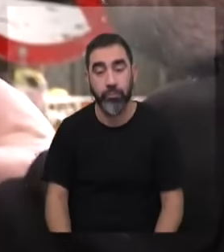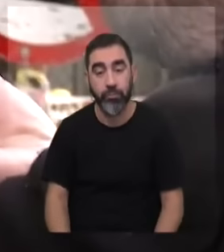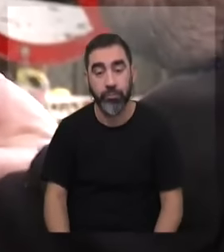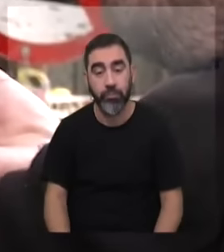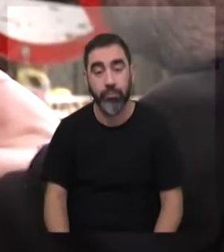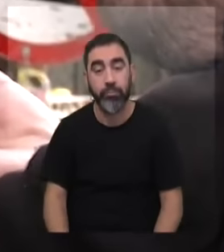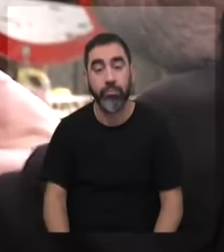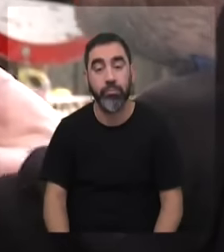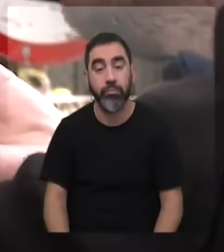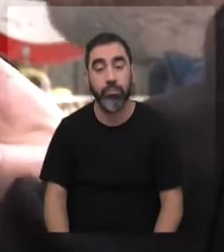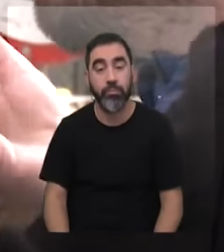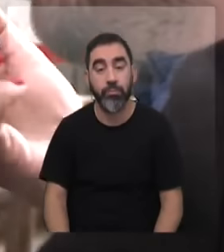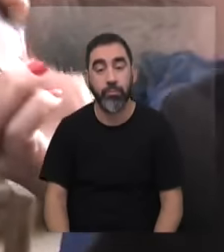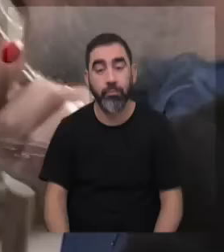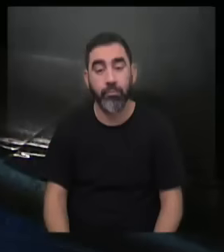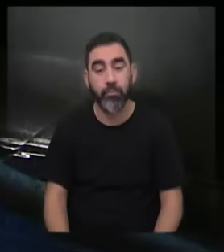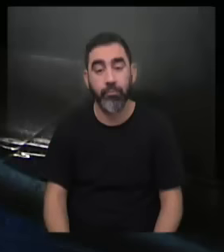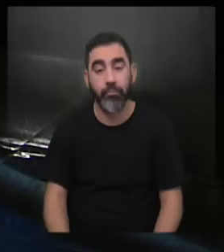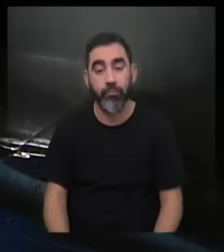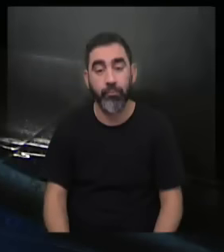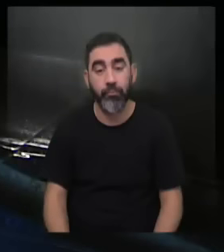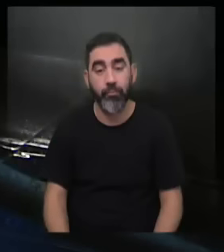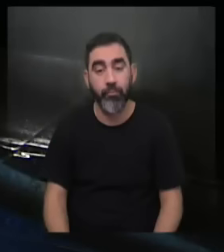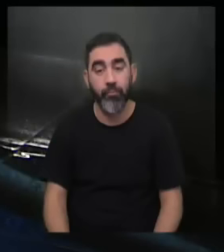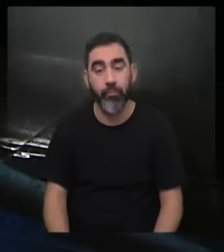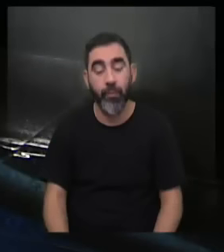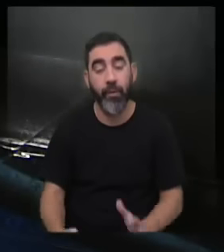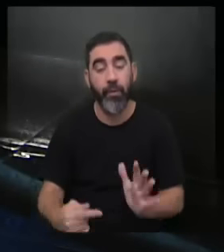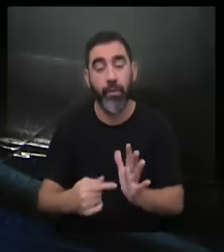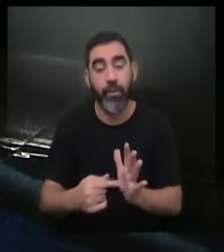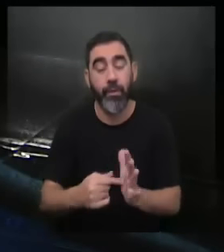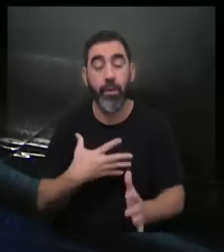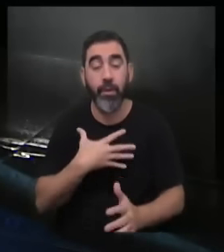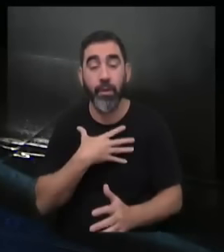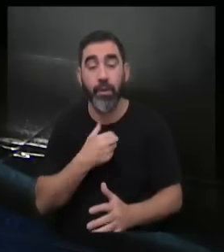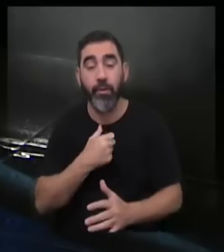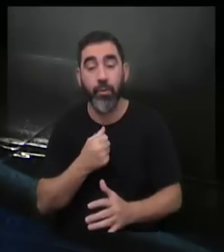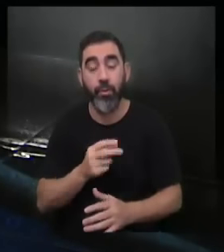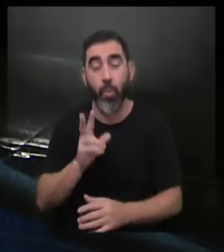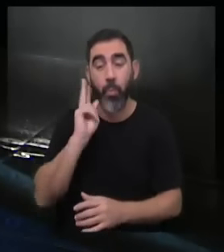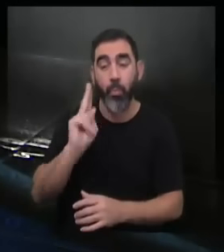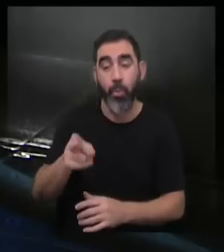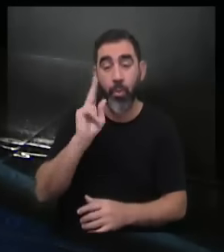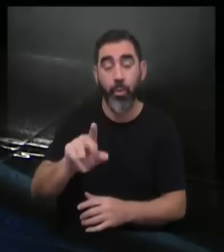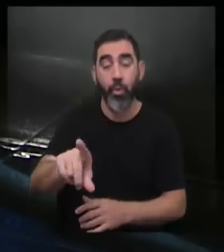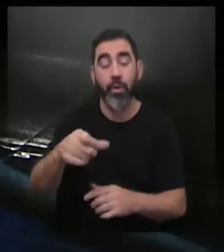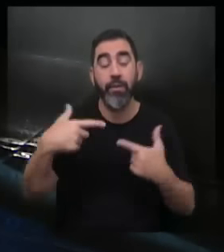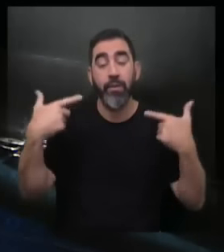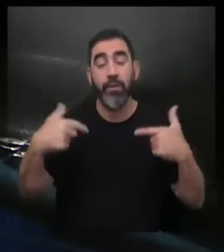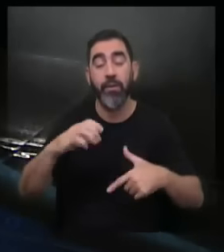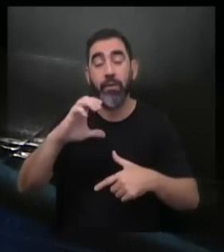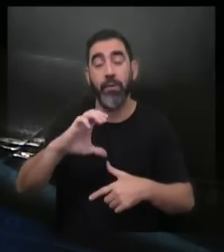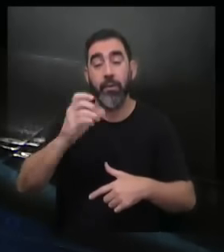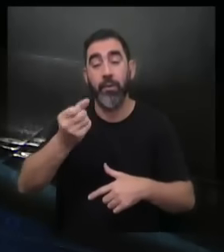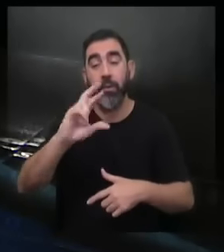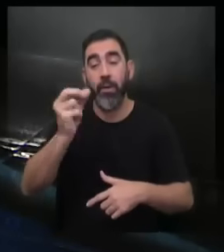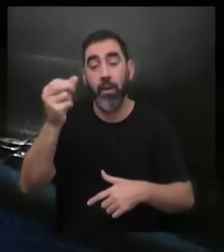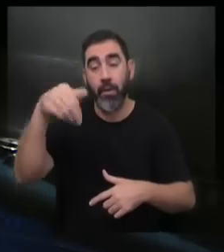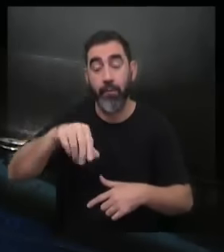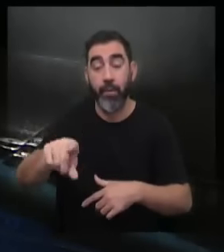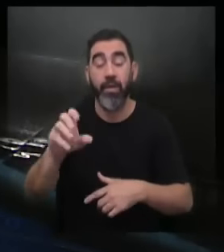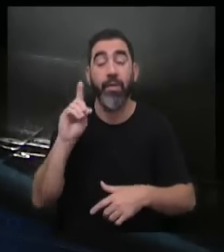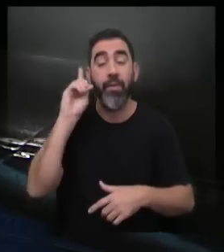votación para la elección de octubre el directorio del partido Nacional inhabilitó al exintendente Pablo caram A la